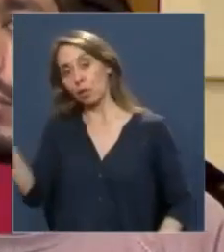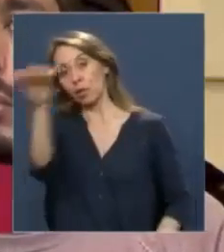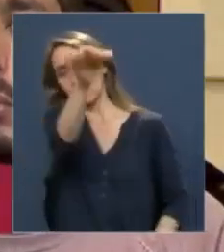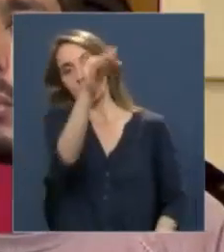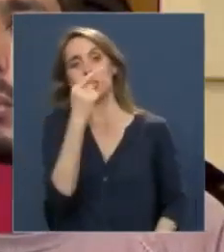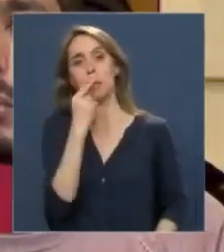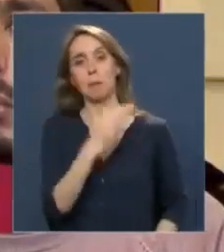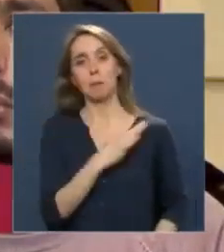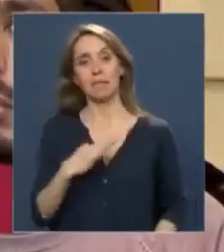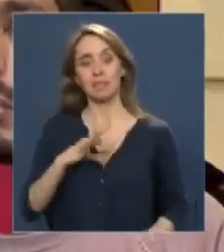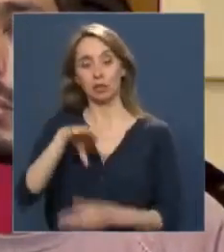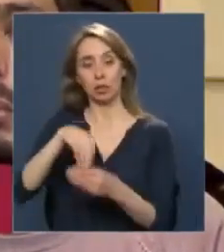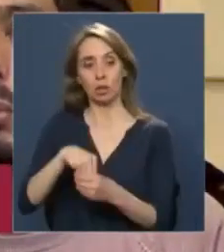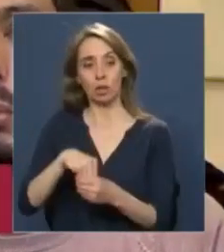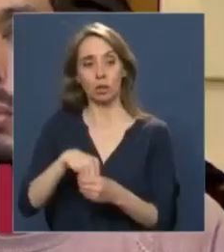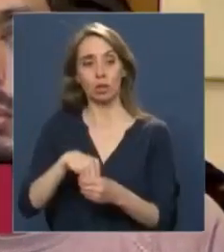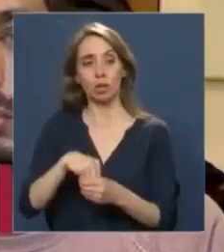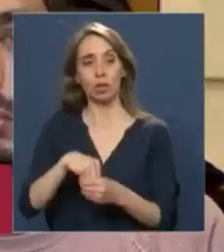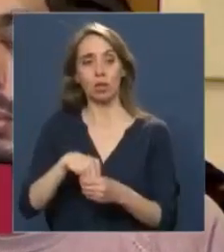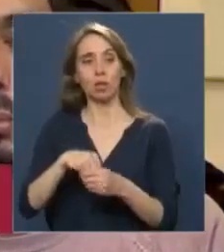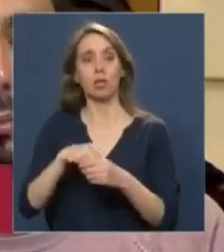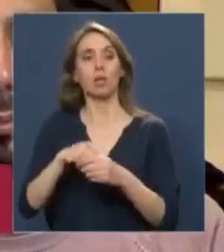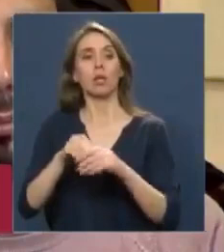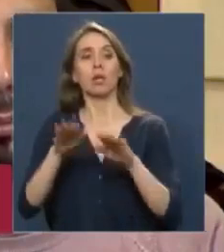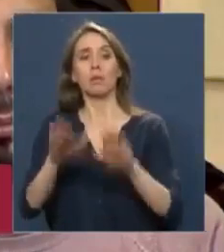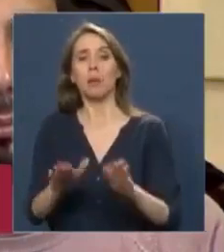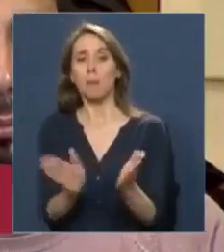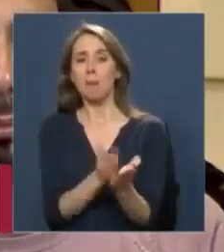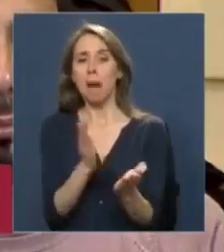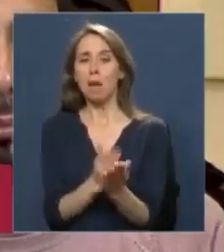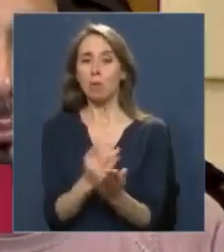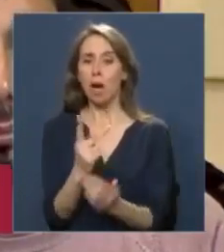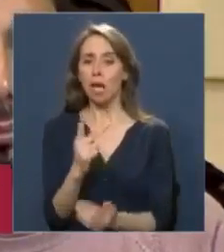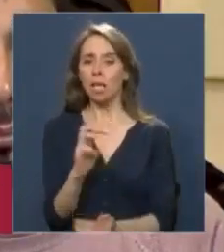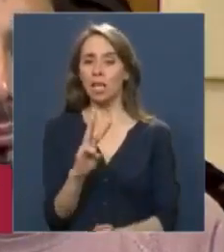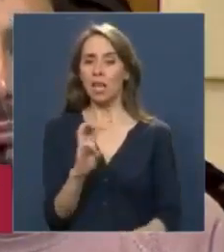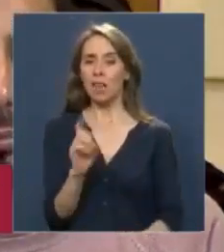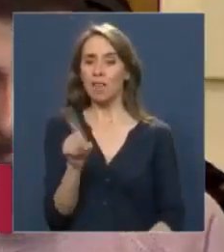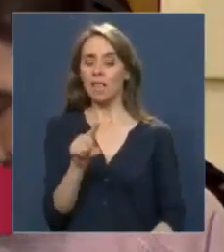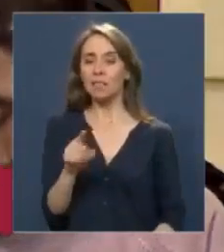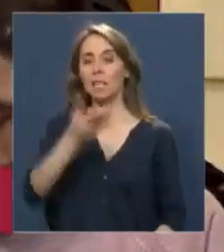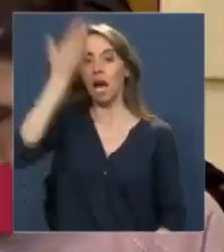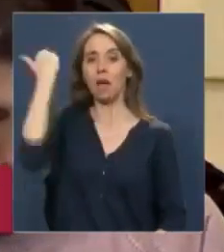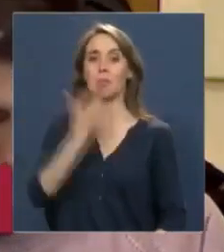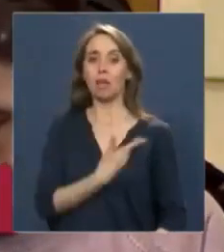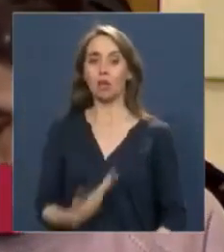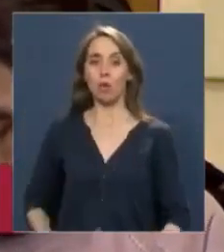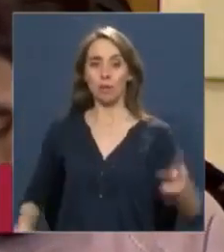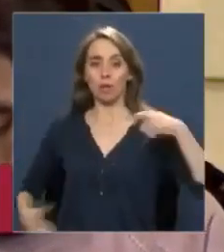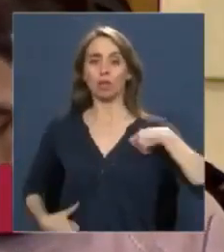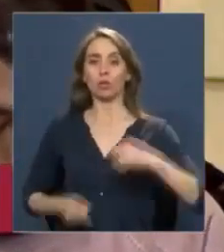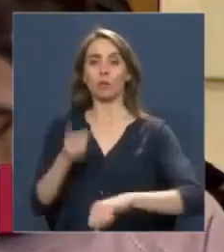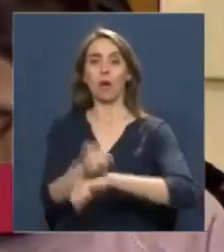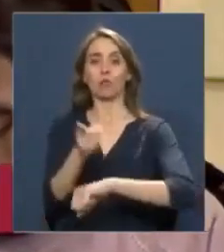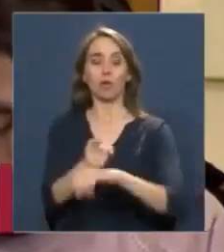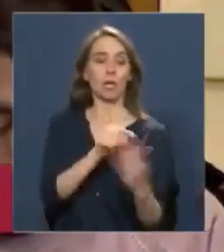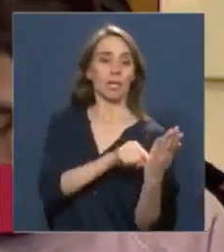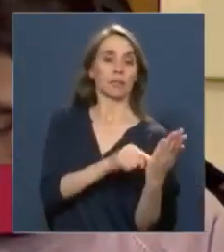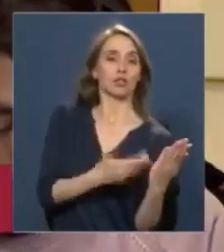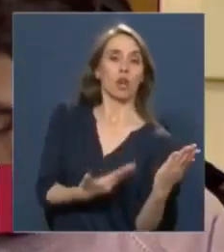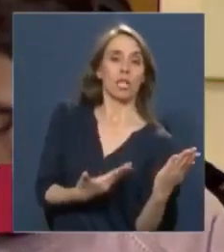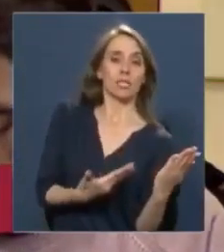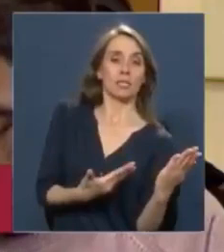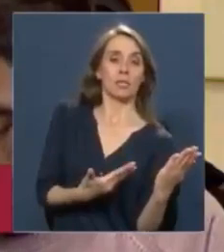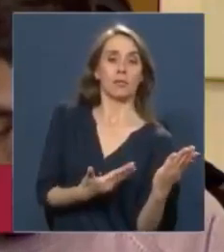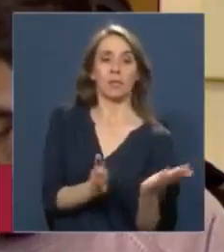Interior a parar con los manuales de Goebbels que tanto han servido a gobiernos autoritarios de turno y